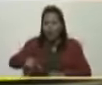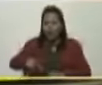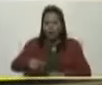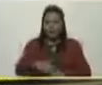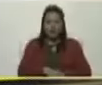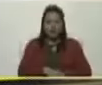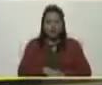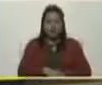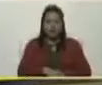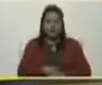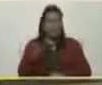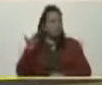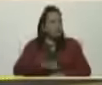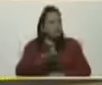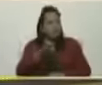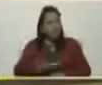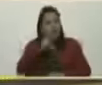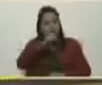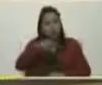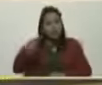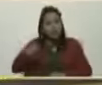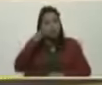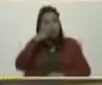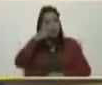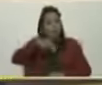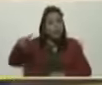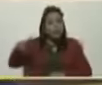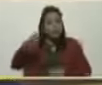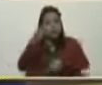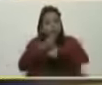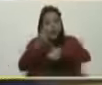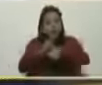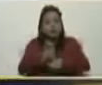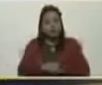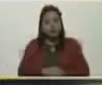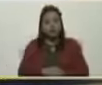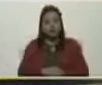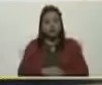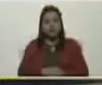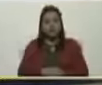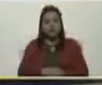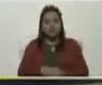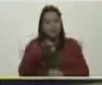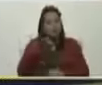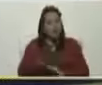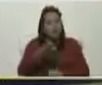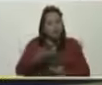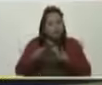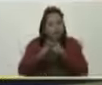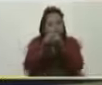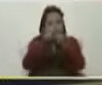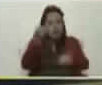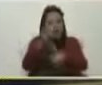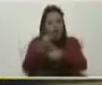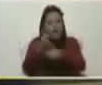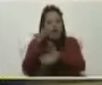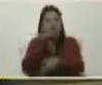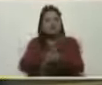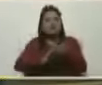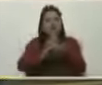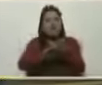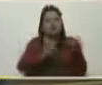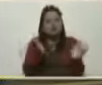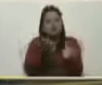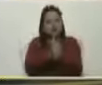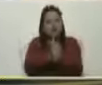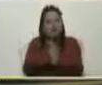un recurso importante, y que podemos seguir trabajando para lograr soluciones. Hoy